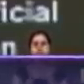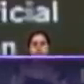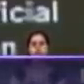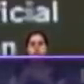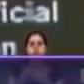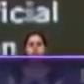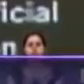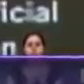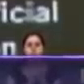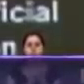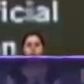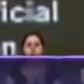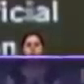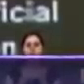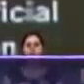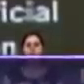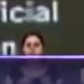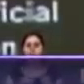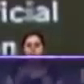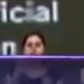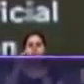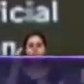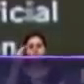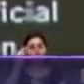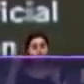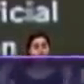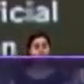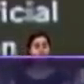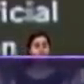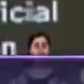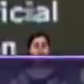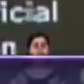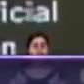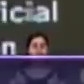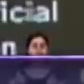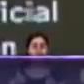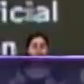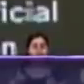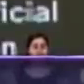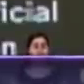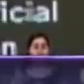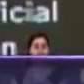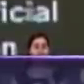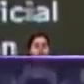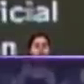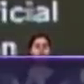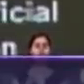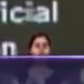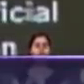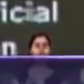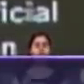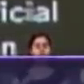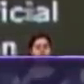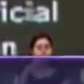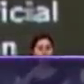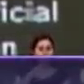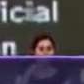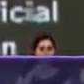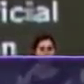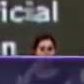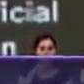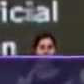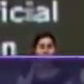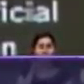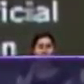contributivo, reduciendo para todos en este año, en octubre,